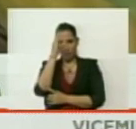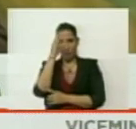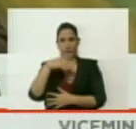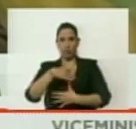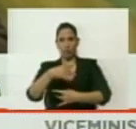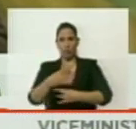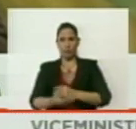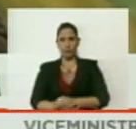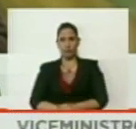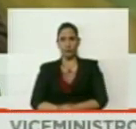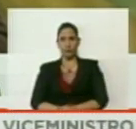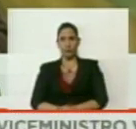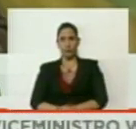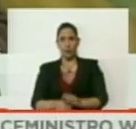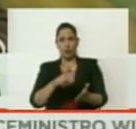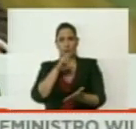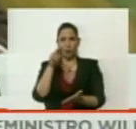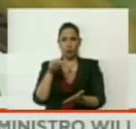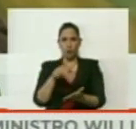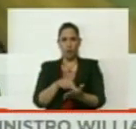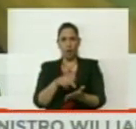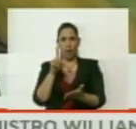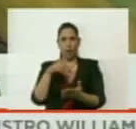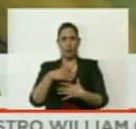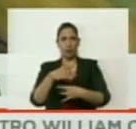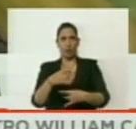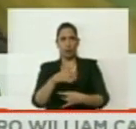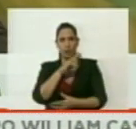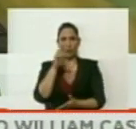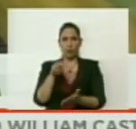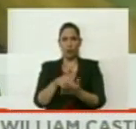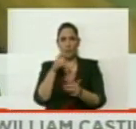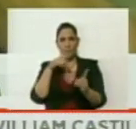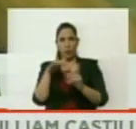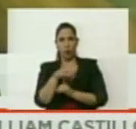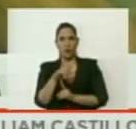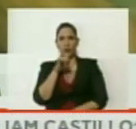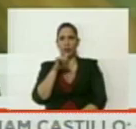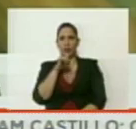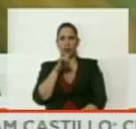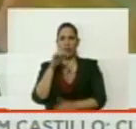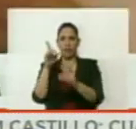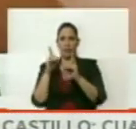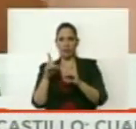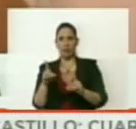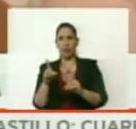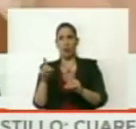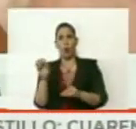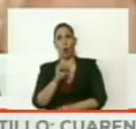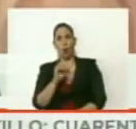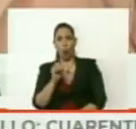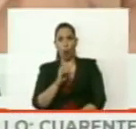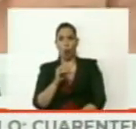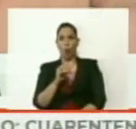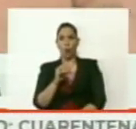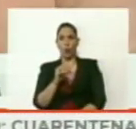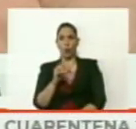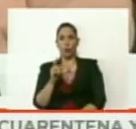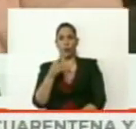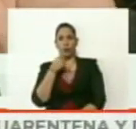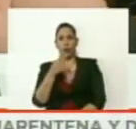interés nacional, el interés nacional de su pueblo, de quienes le siguen y de quienes no le siguen, y no a lo que diga